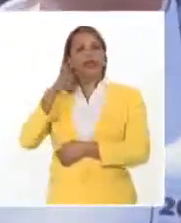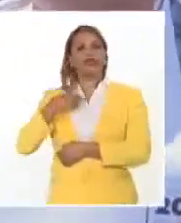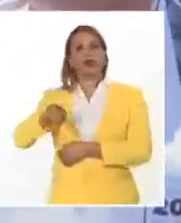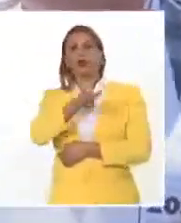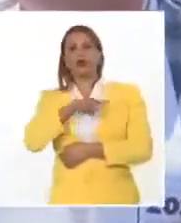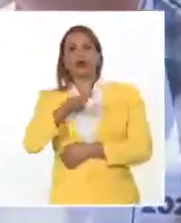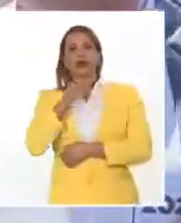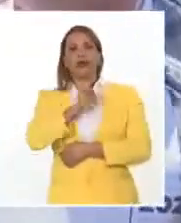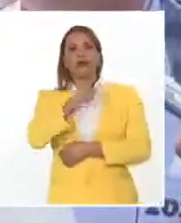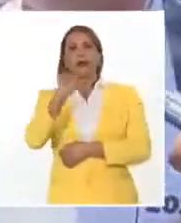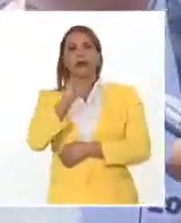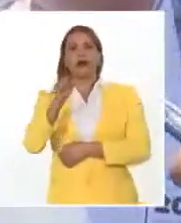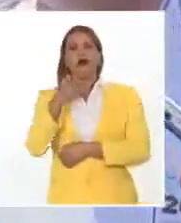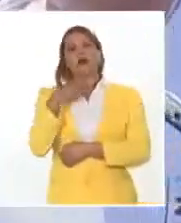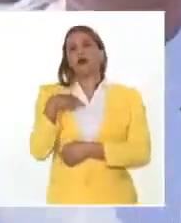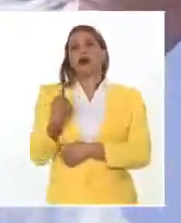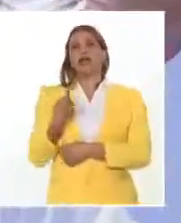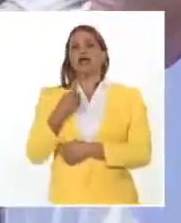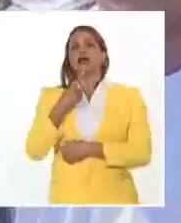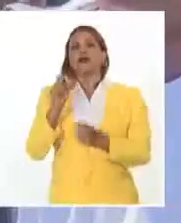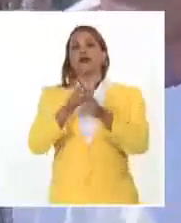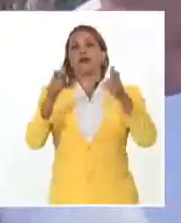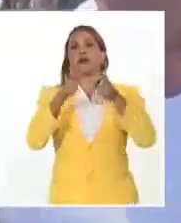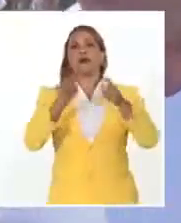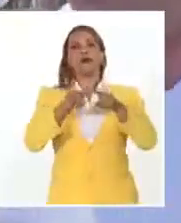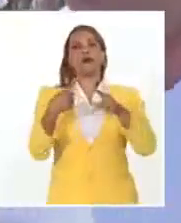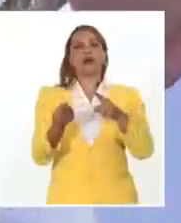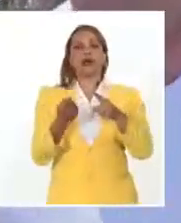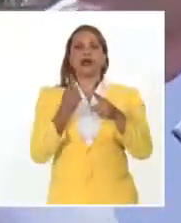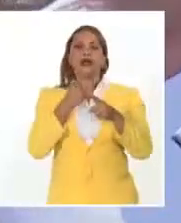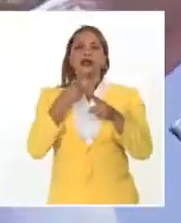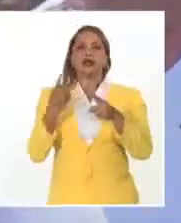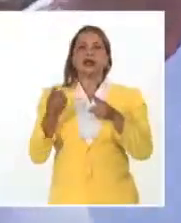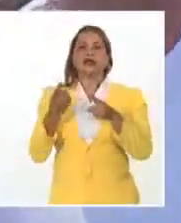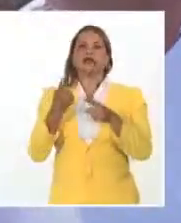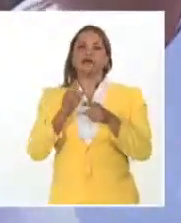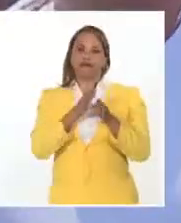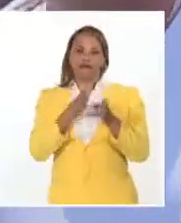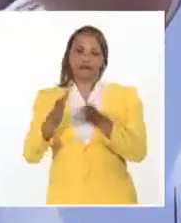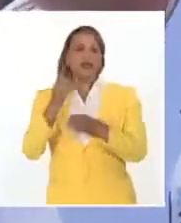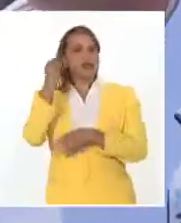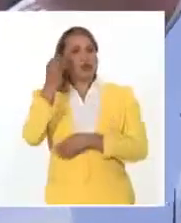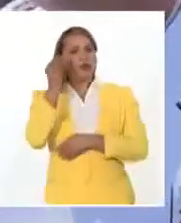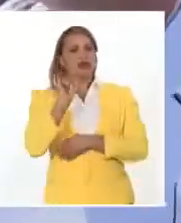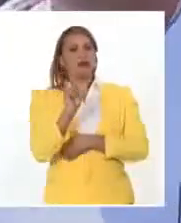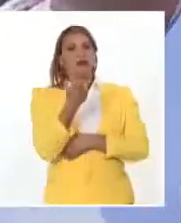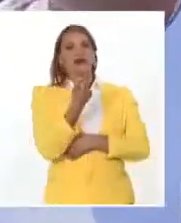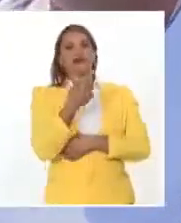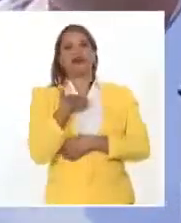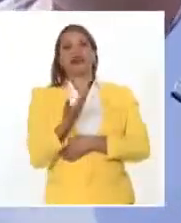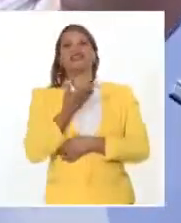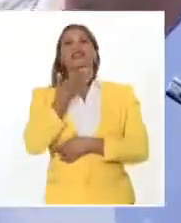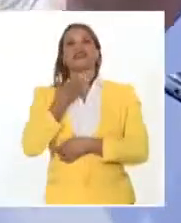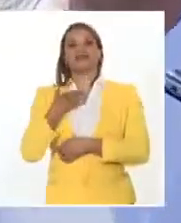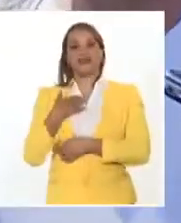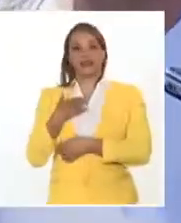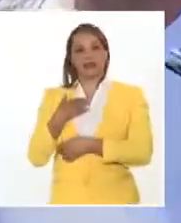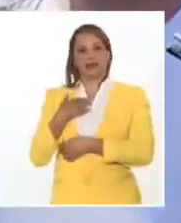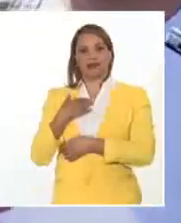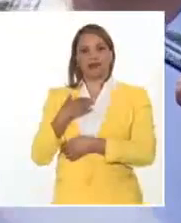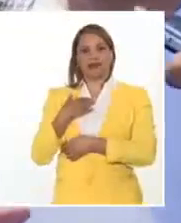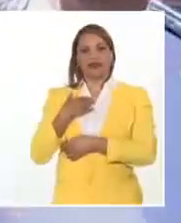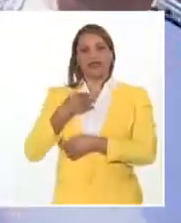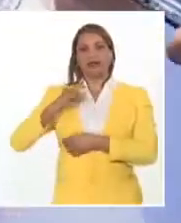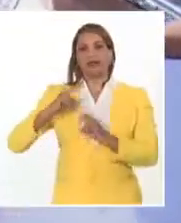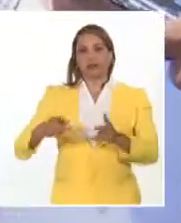y logran lo que queremos, no logramos multiplicar. Yo creo que un elemento importante esto es, primero el deseo, y segundo es la